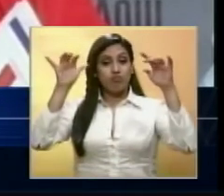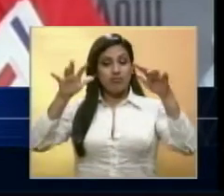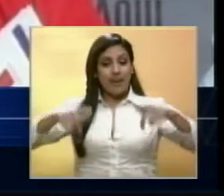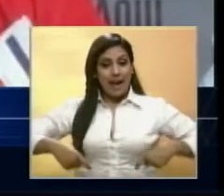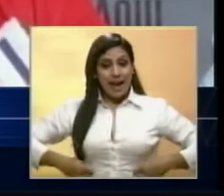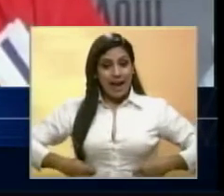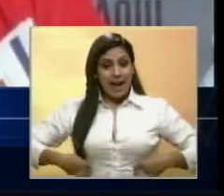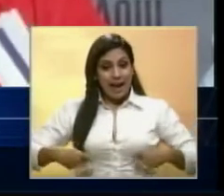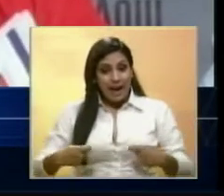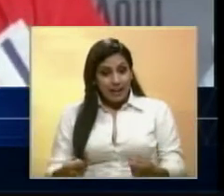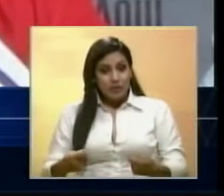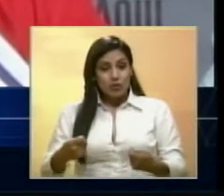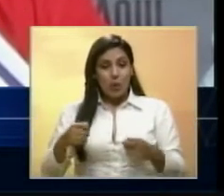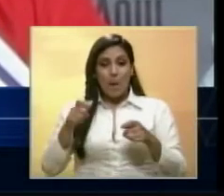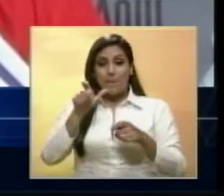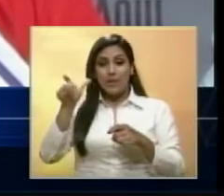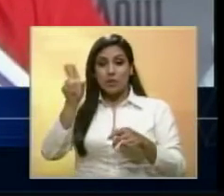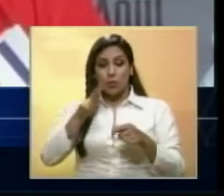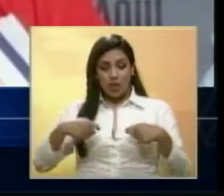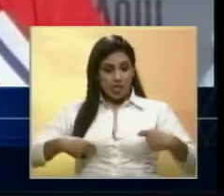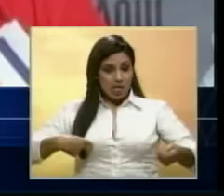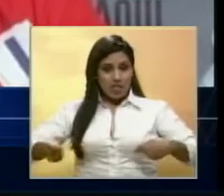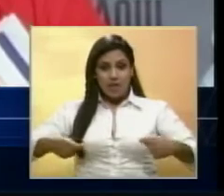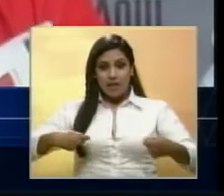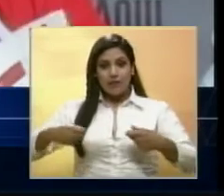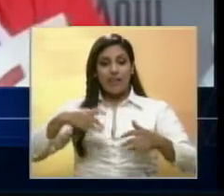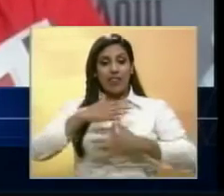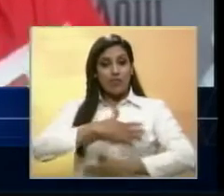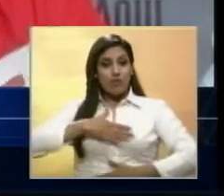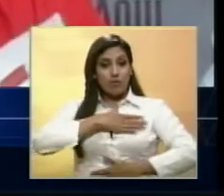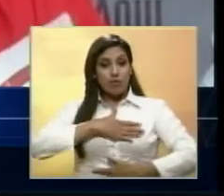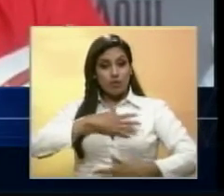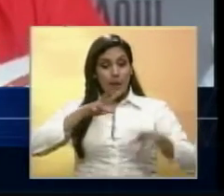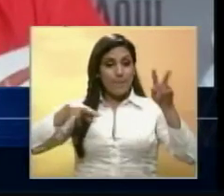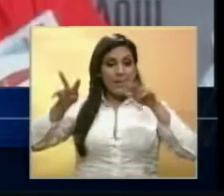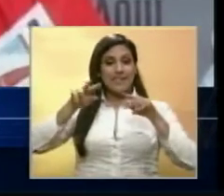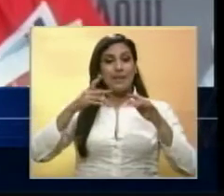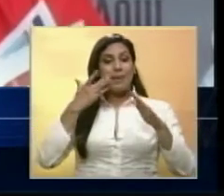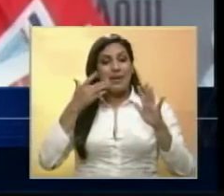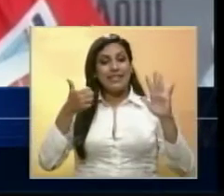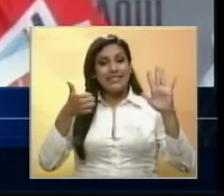gasto, lo que ellos invirtieron, lo que ellos de disfrute, en